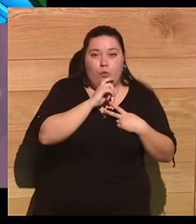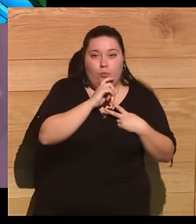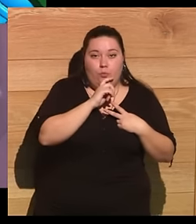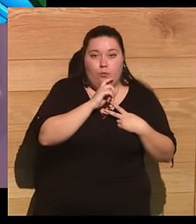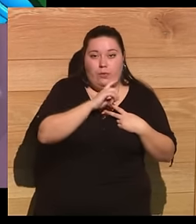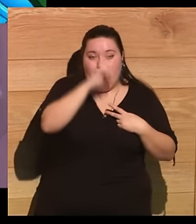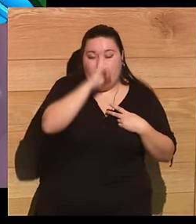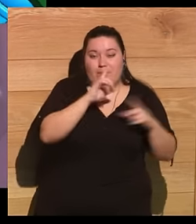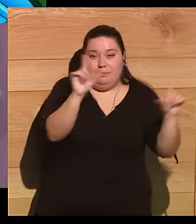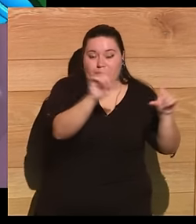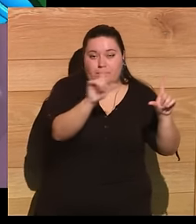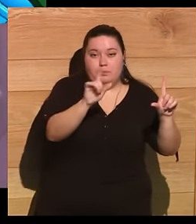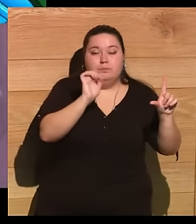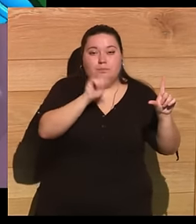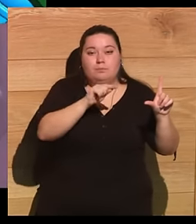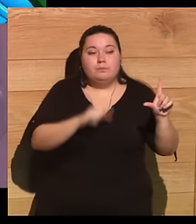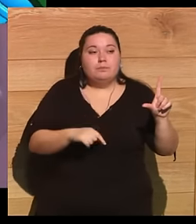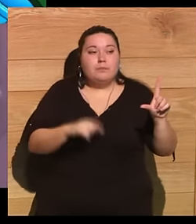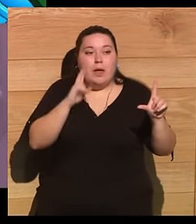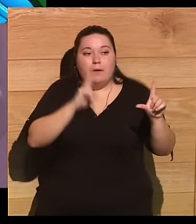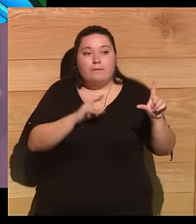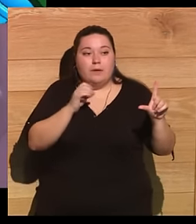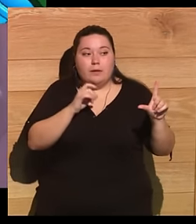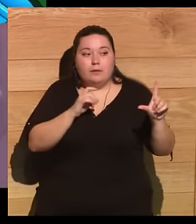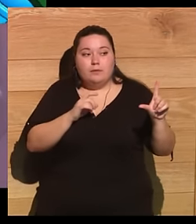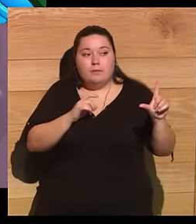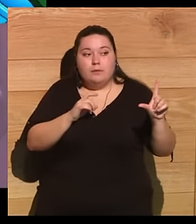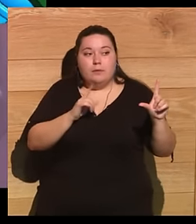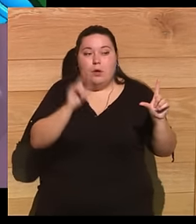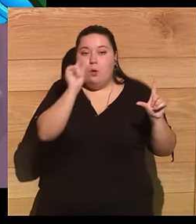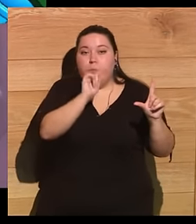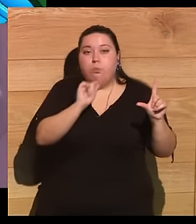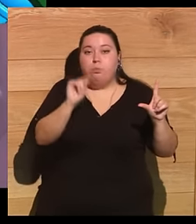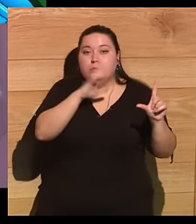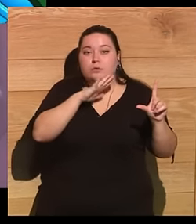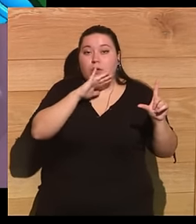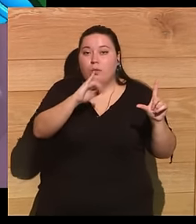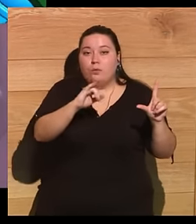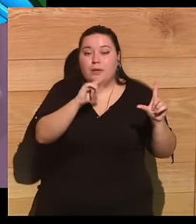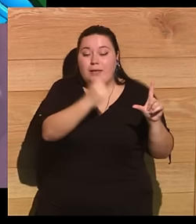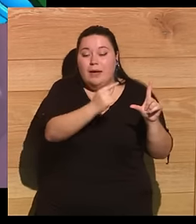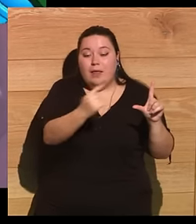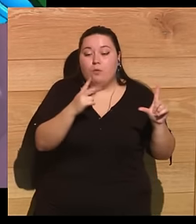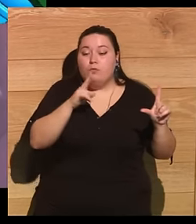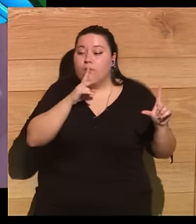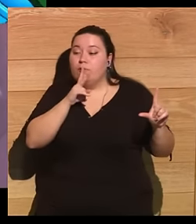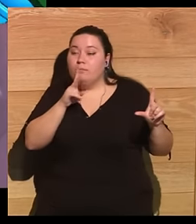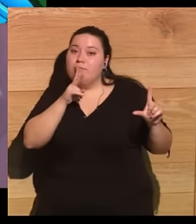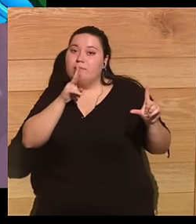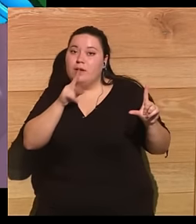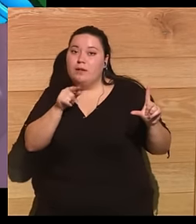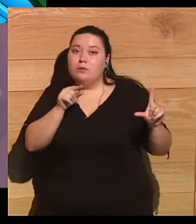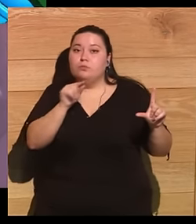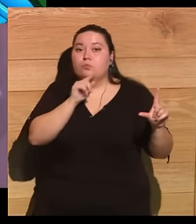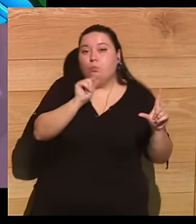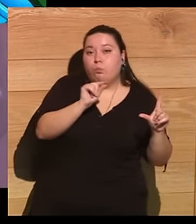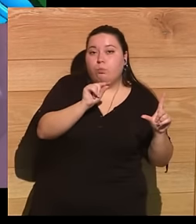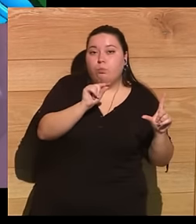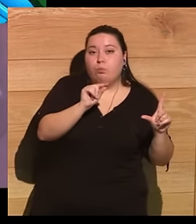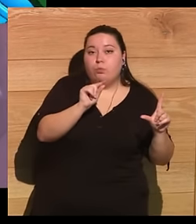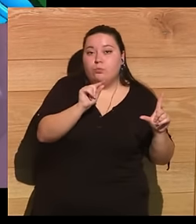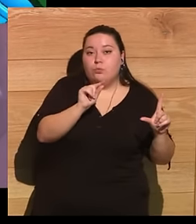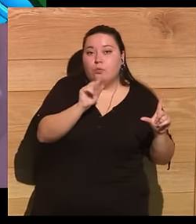original de la pantalla. Entonces, pues podemos ver cómo están los puntos azules, y cada uno de los puntos verdes es un punto